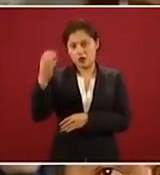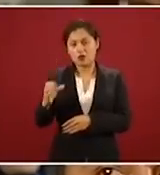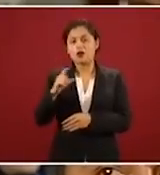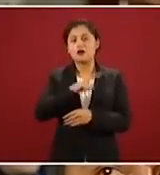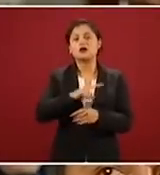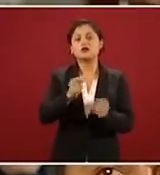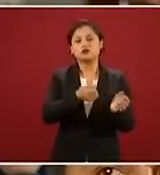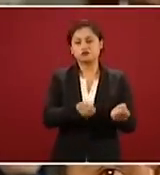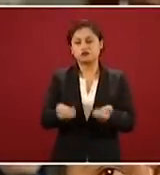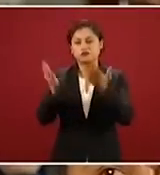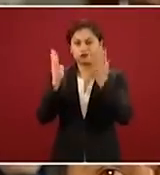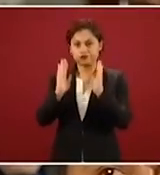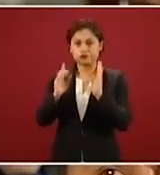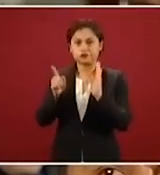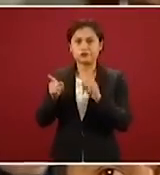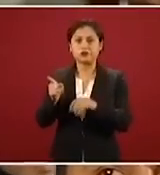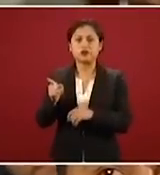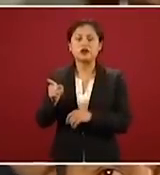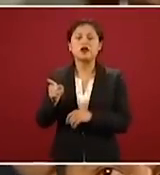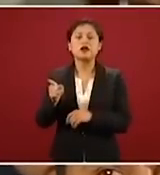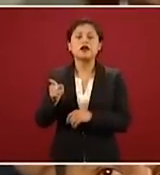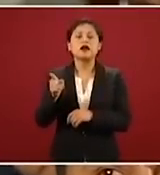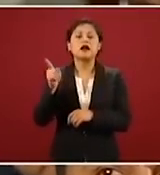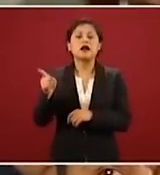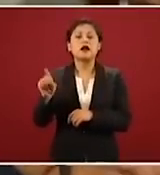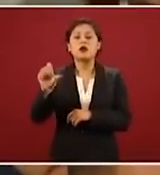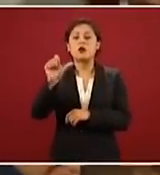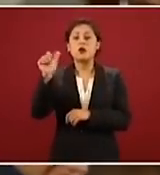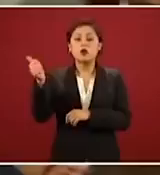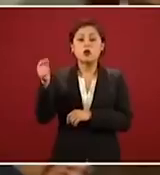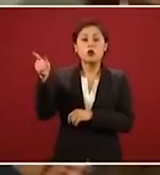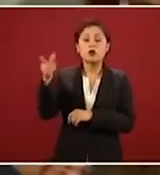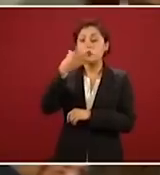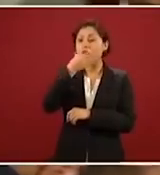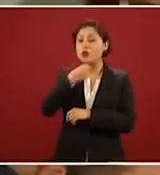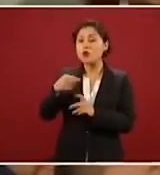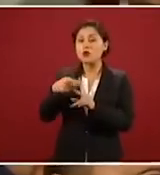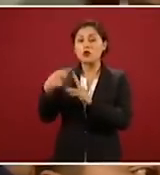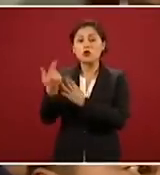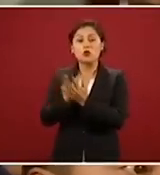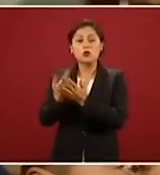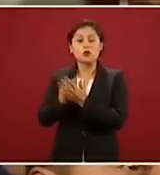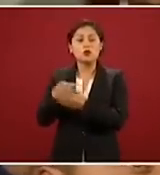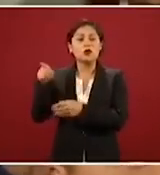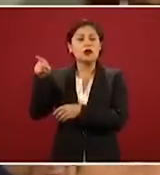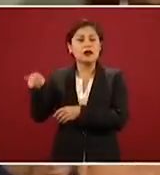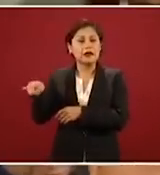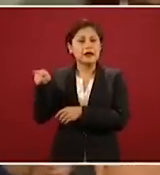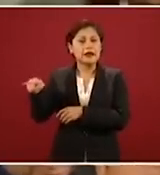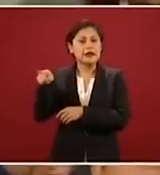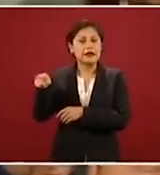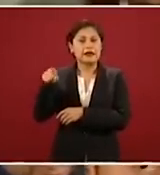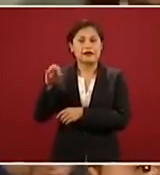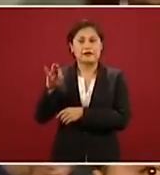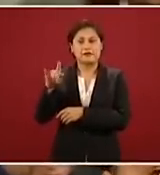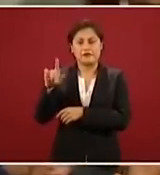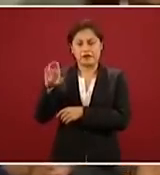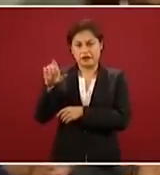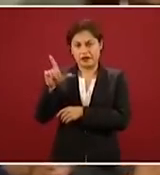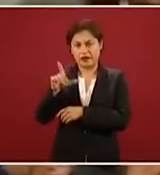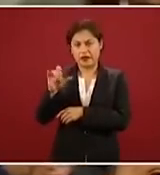Manuel Félix había contratado los servicios de unos albañiles, incluso son